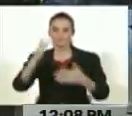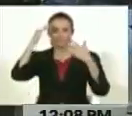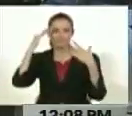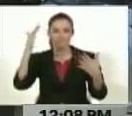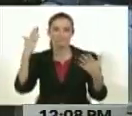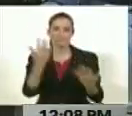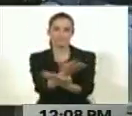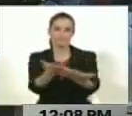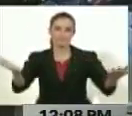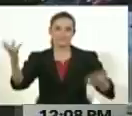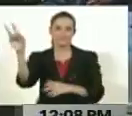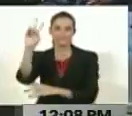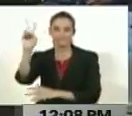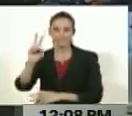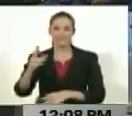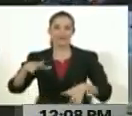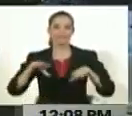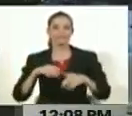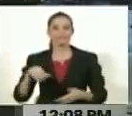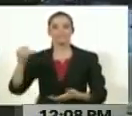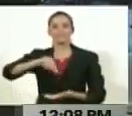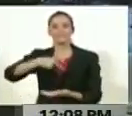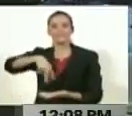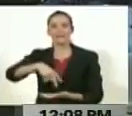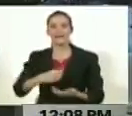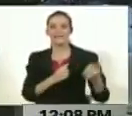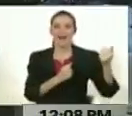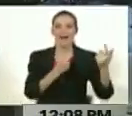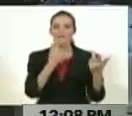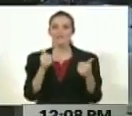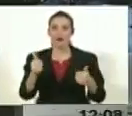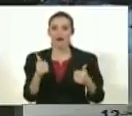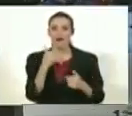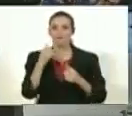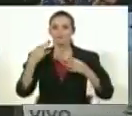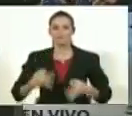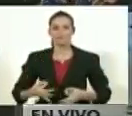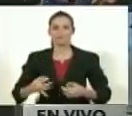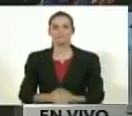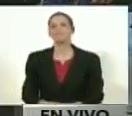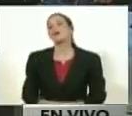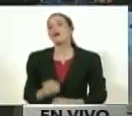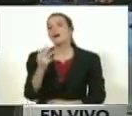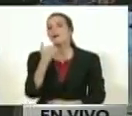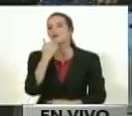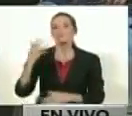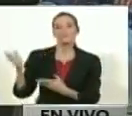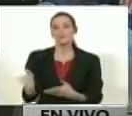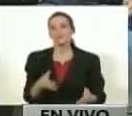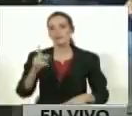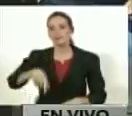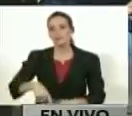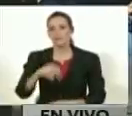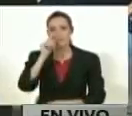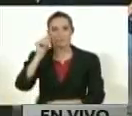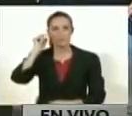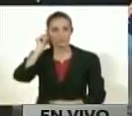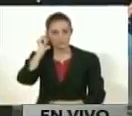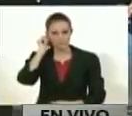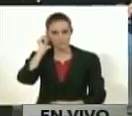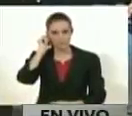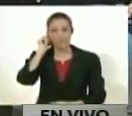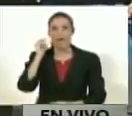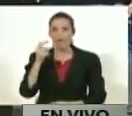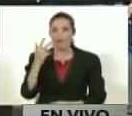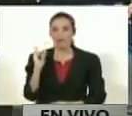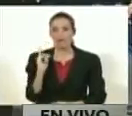a toda Venezuela. Nos recibieron con salsa buena y brava. Y tenemos invitados, invitadas que